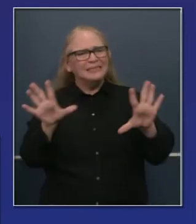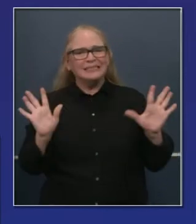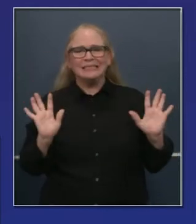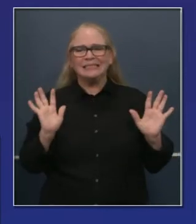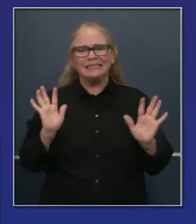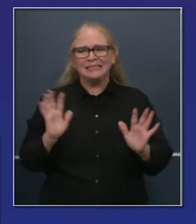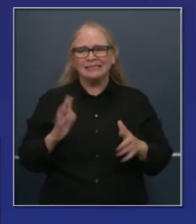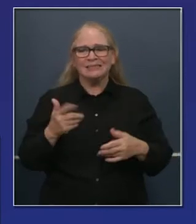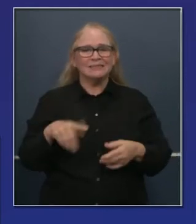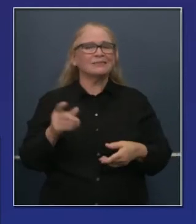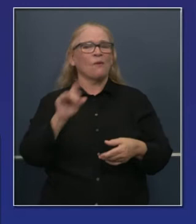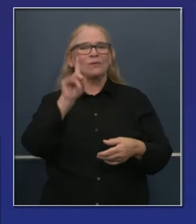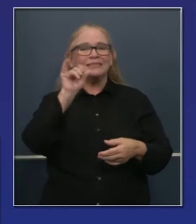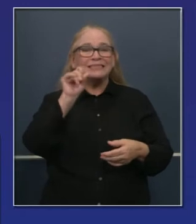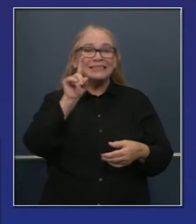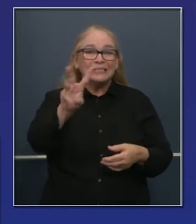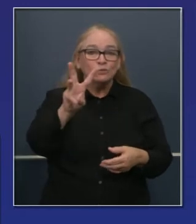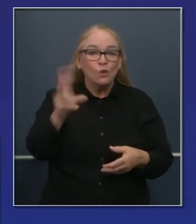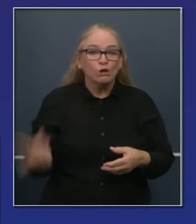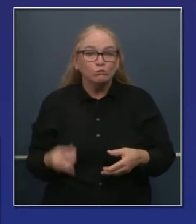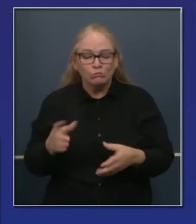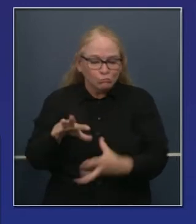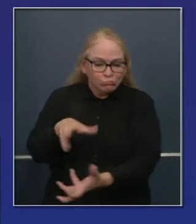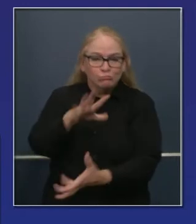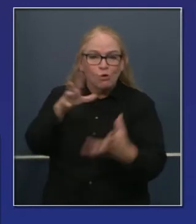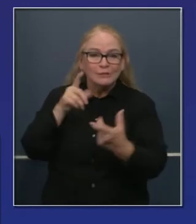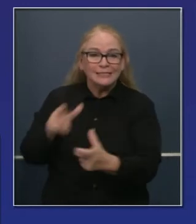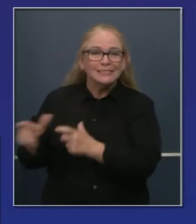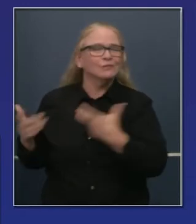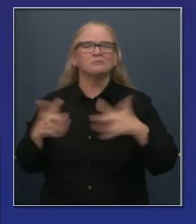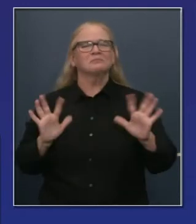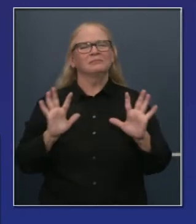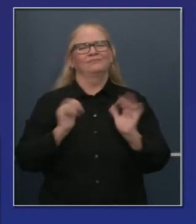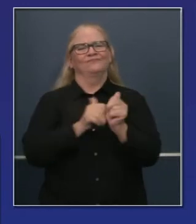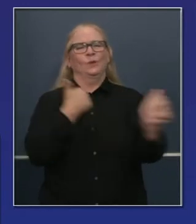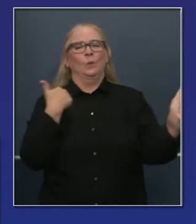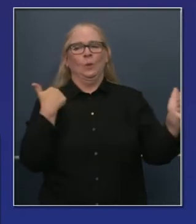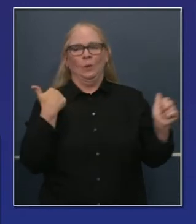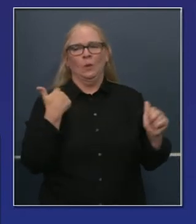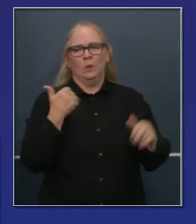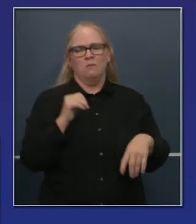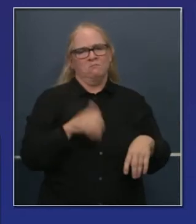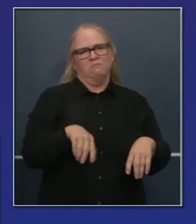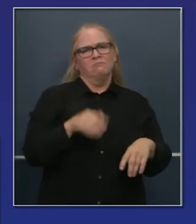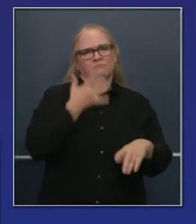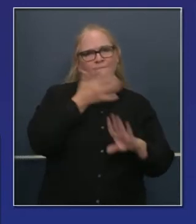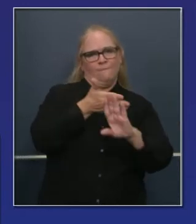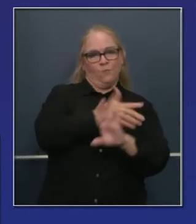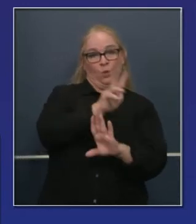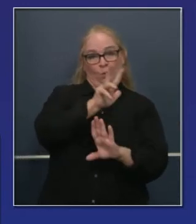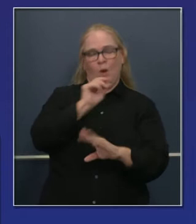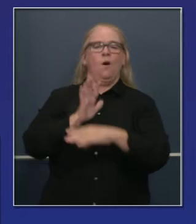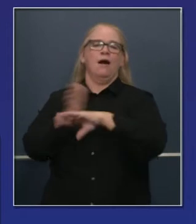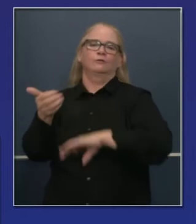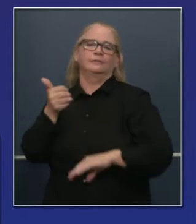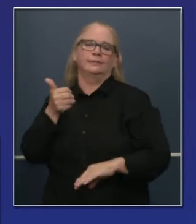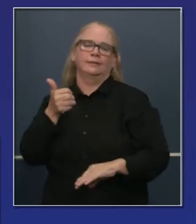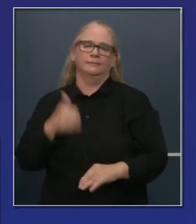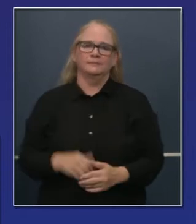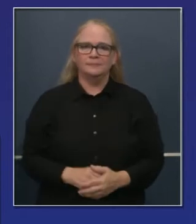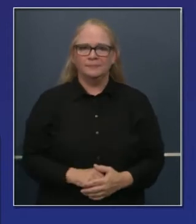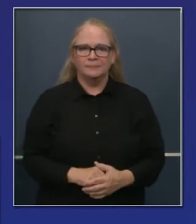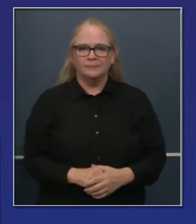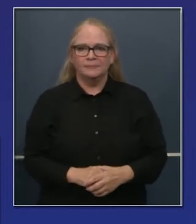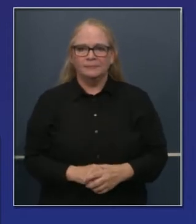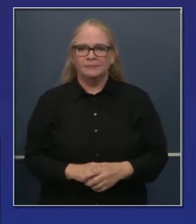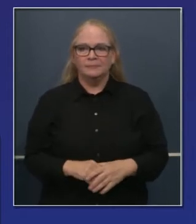estas acciones el uso de estos electrodomésticos durantes durante las horas de menor uso pueden